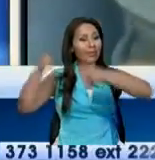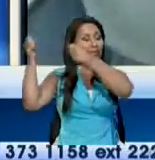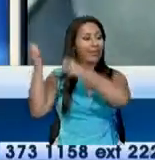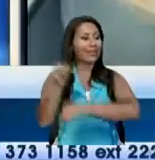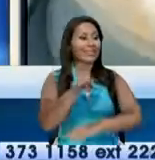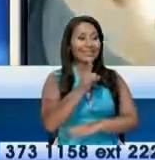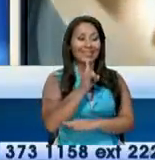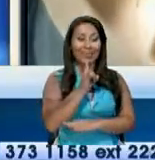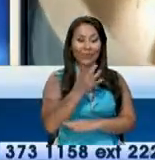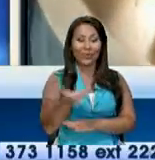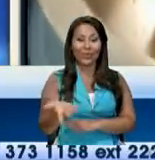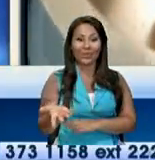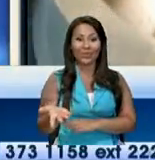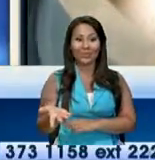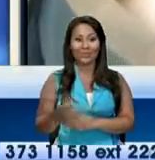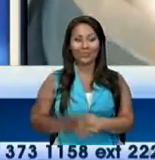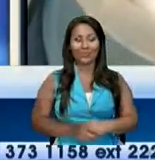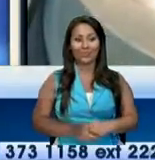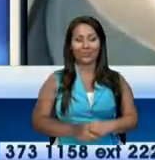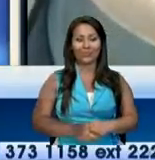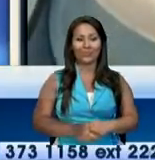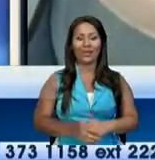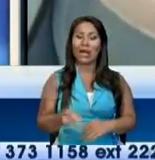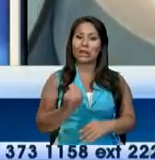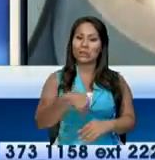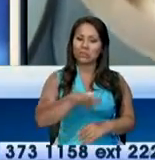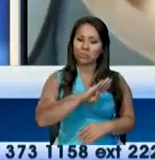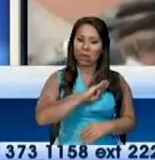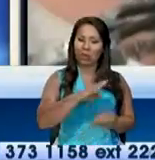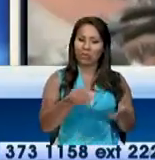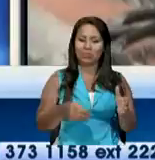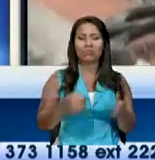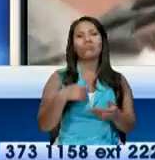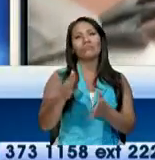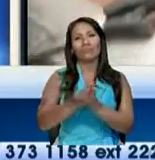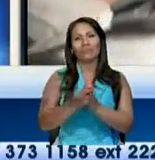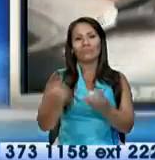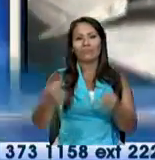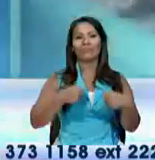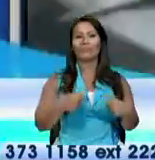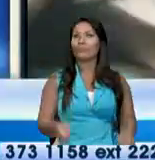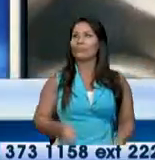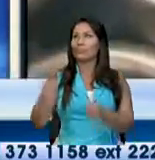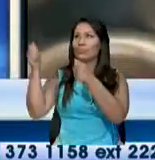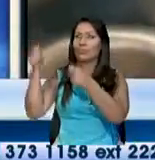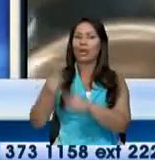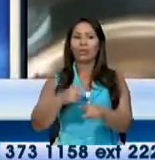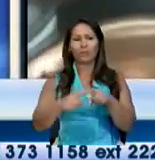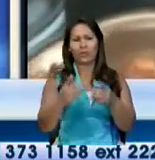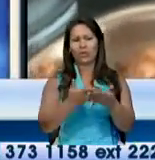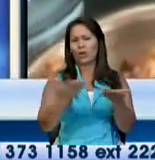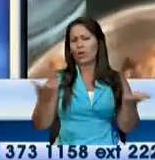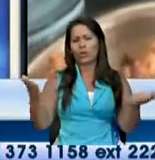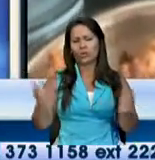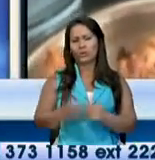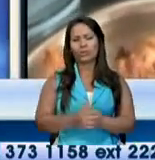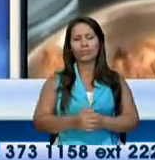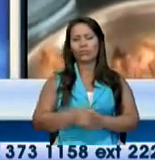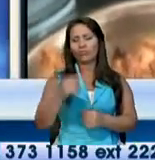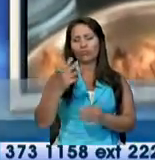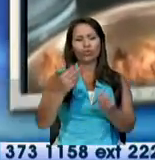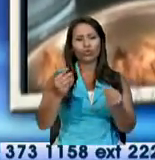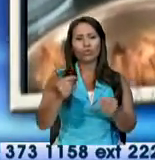llevan a España, igual el cuy, la misma cosa van llevando, es a diario que llevan esto.